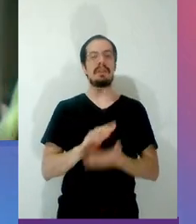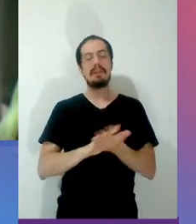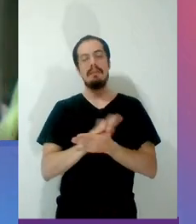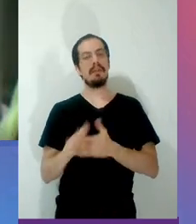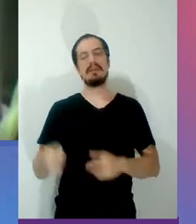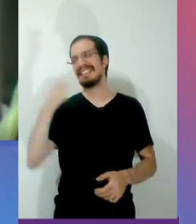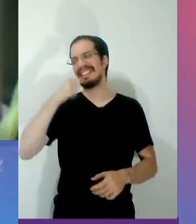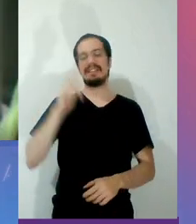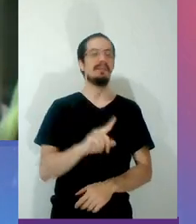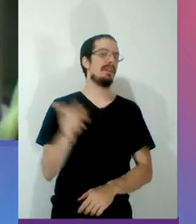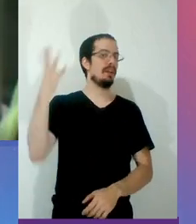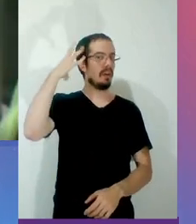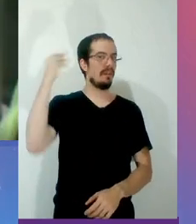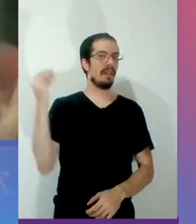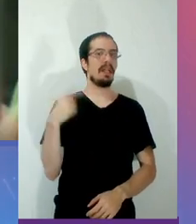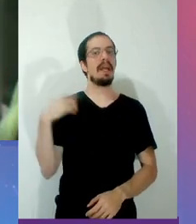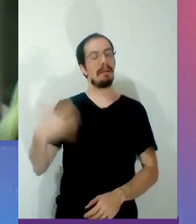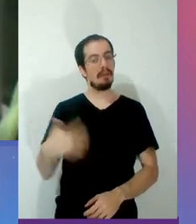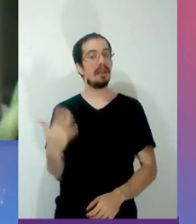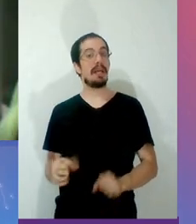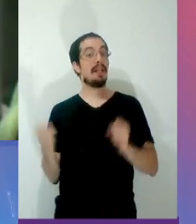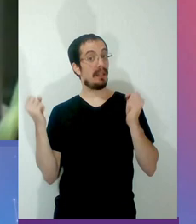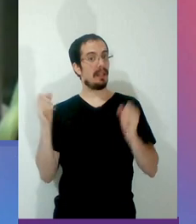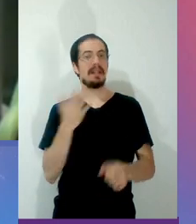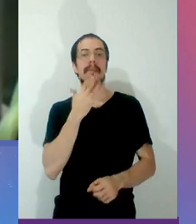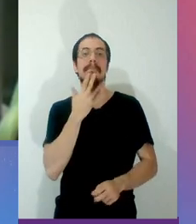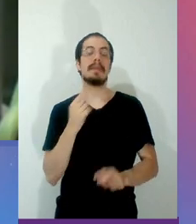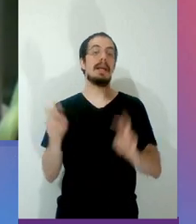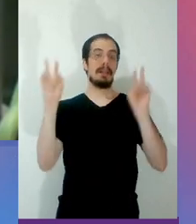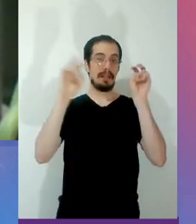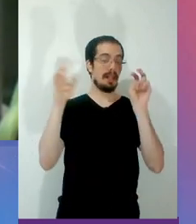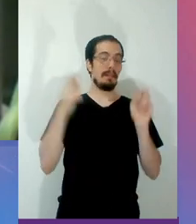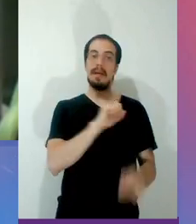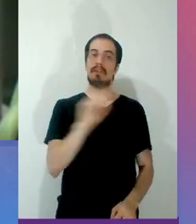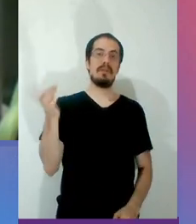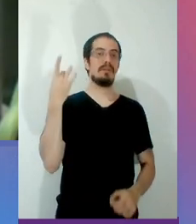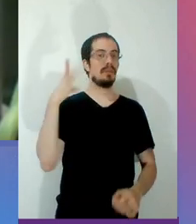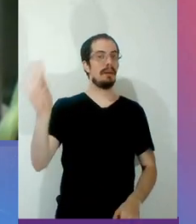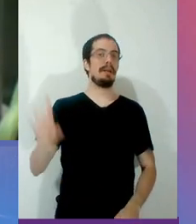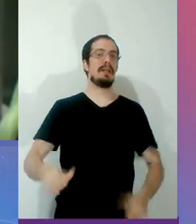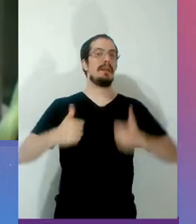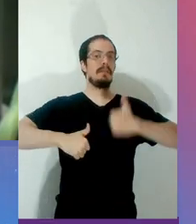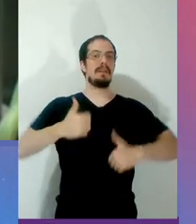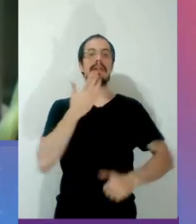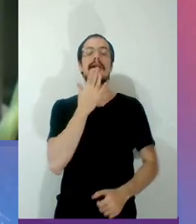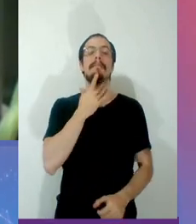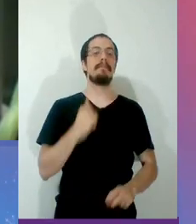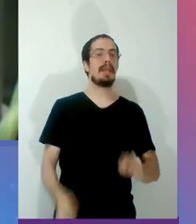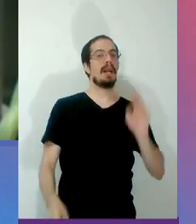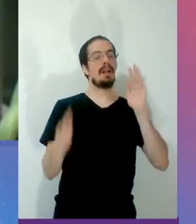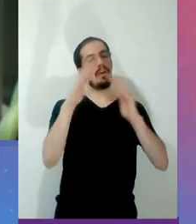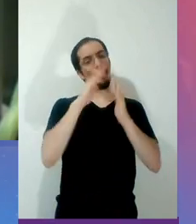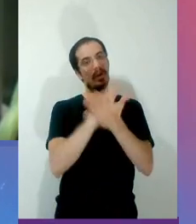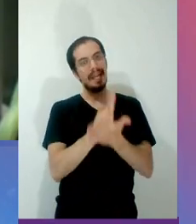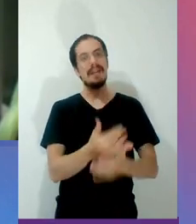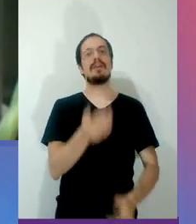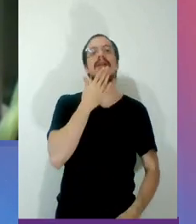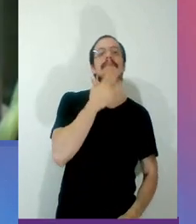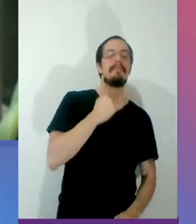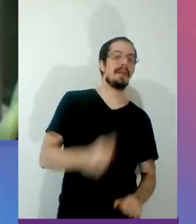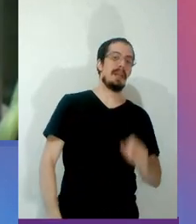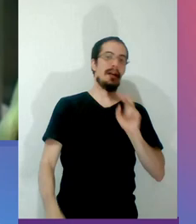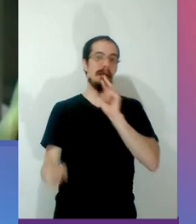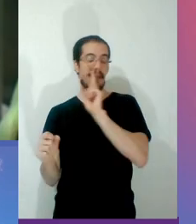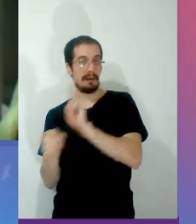Entonces, esa triada es tremendamente importante en cuanto a la infancia. Tenemos nosotros acá la